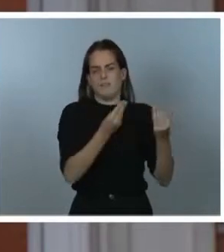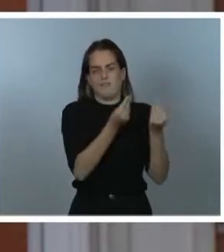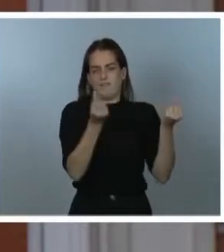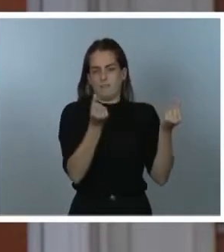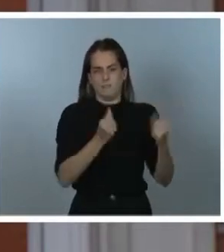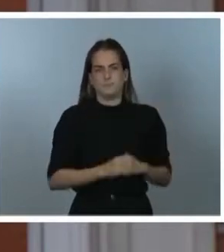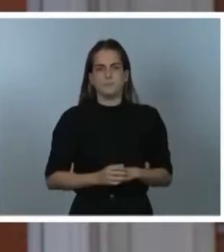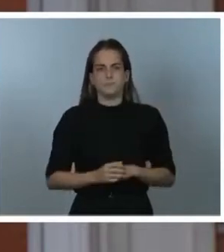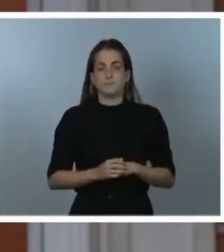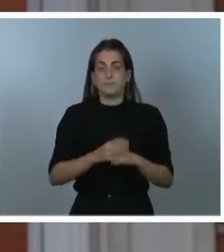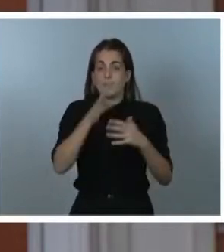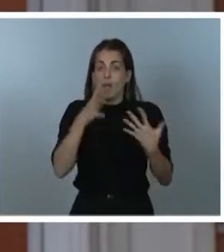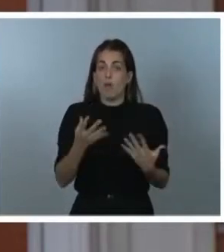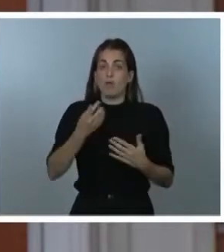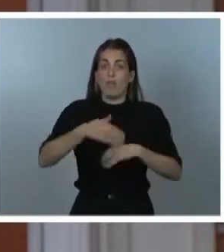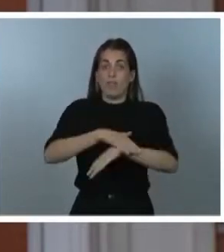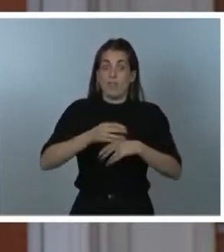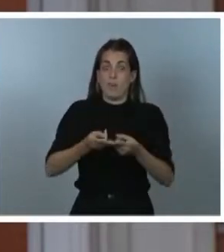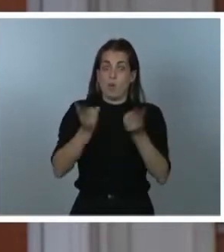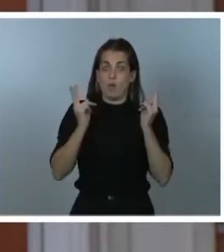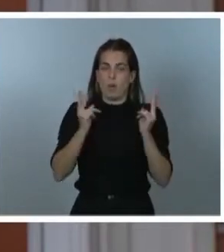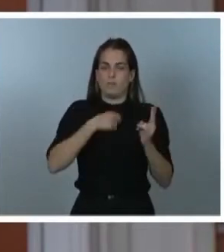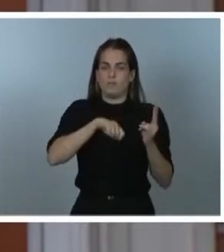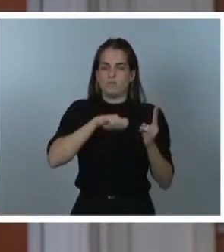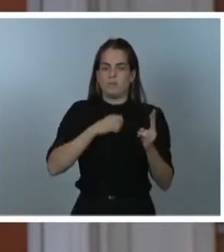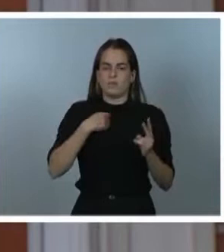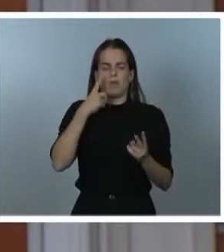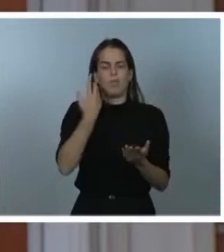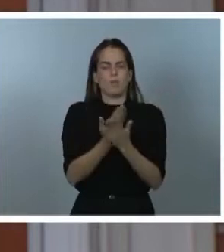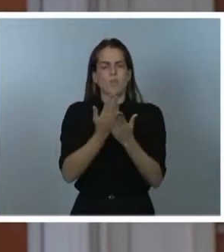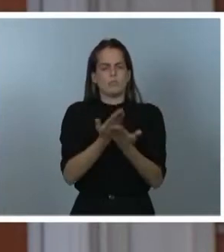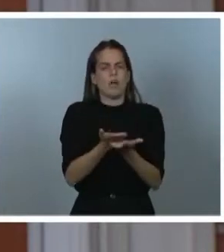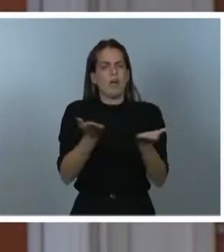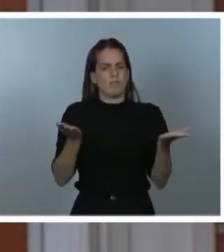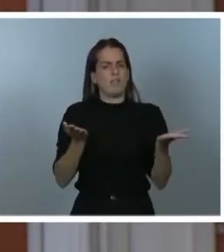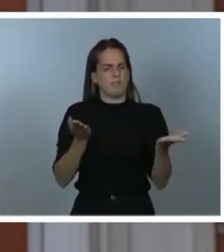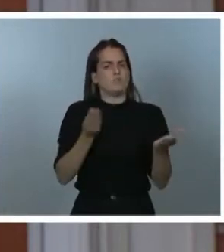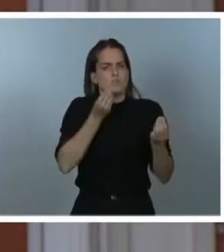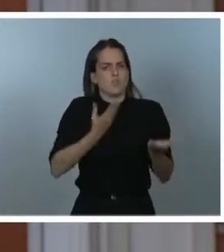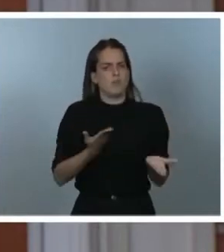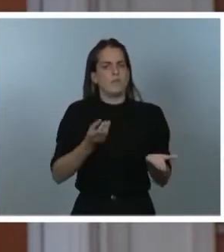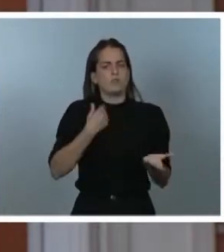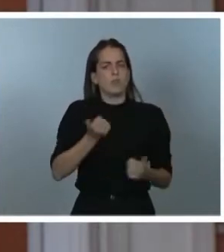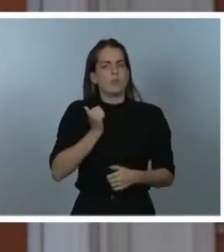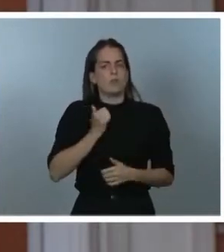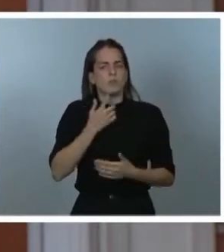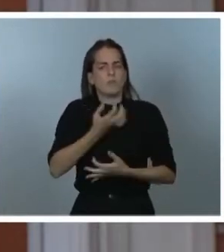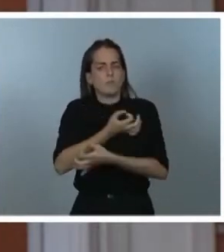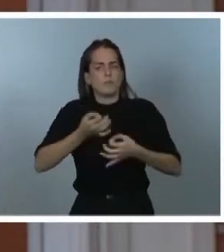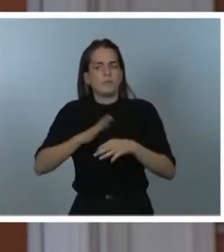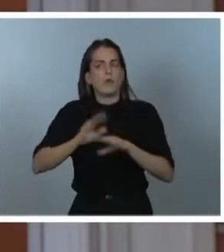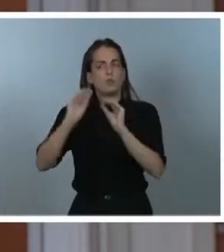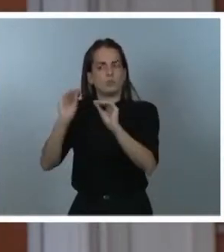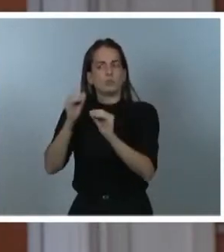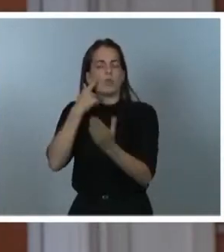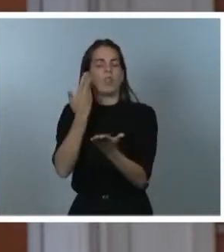democracia española demuestra hoy su grandeza y es una buena ocasión para que se demuestren la suya también aquellos